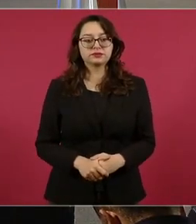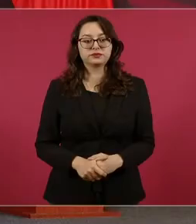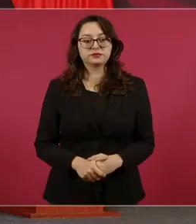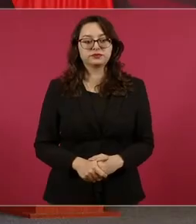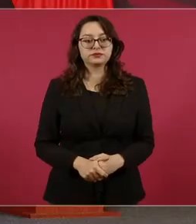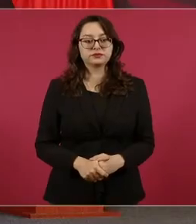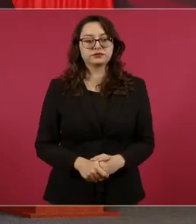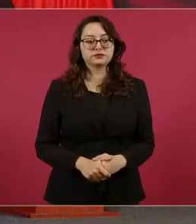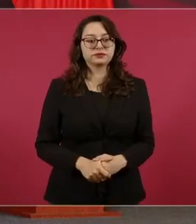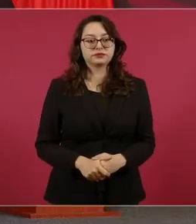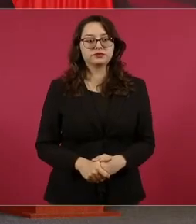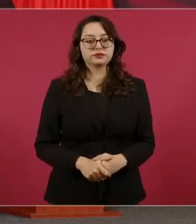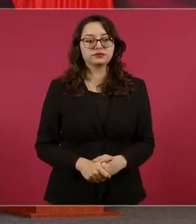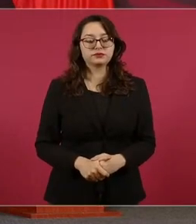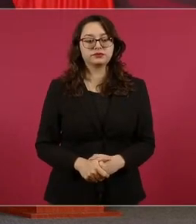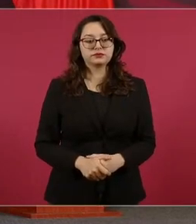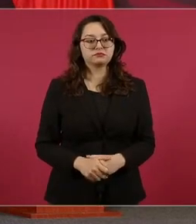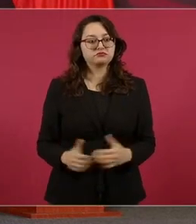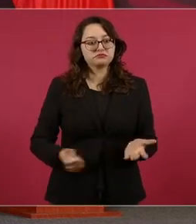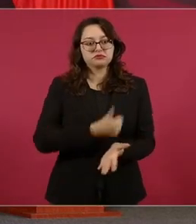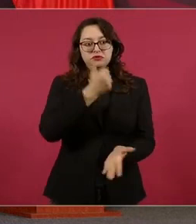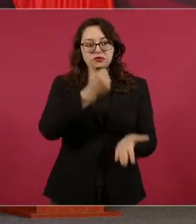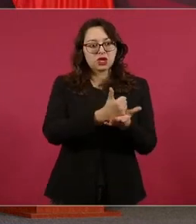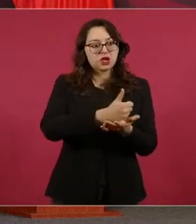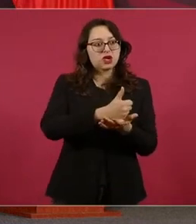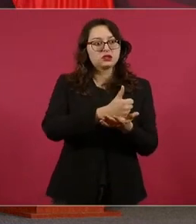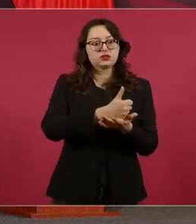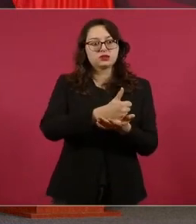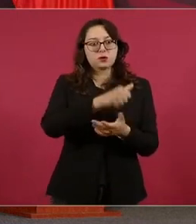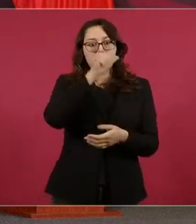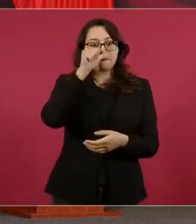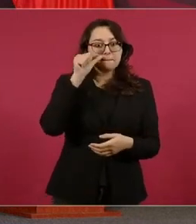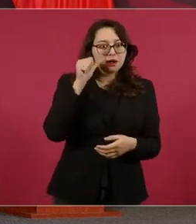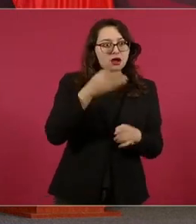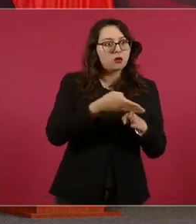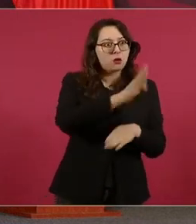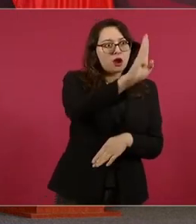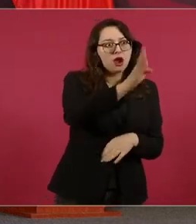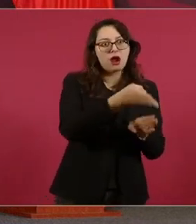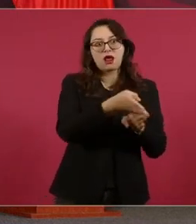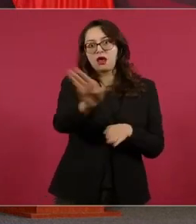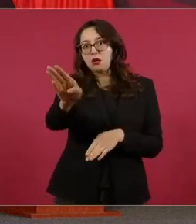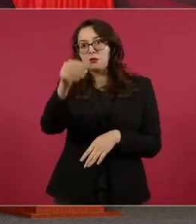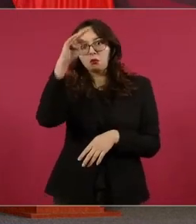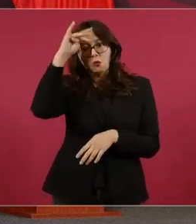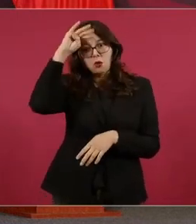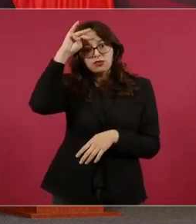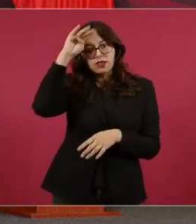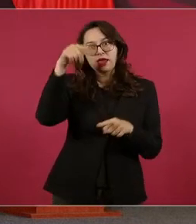y a Ciudad Juárez y Monterrey alaredo